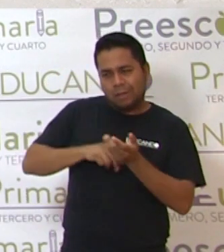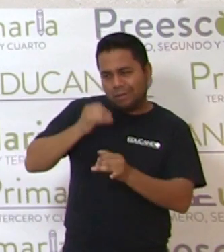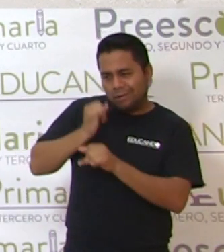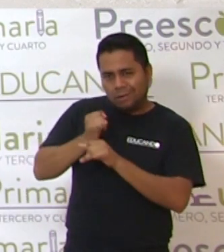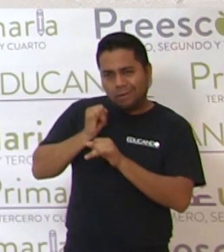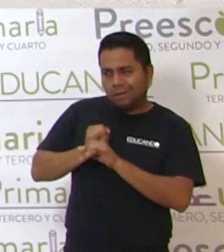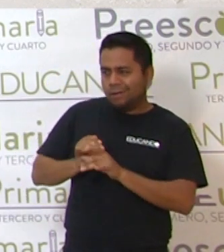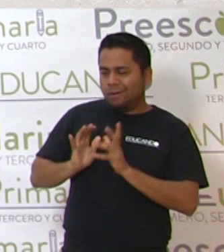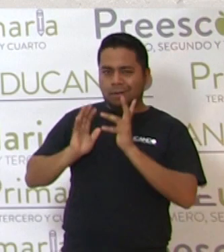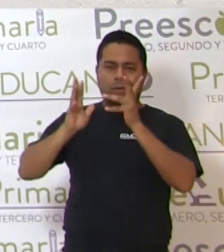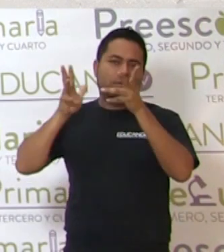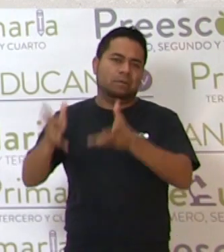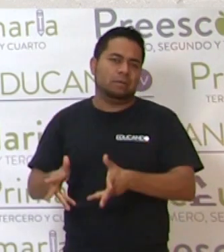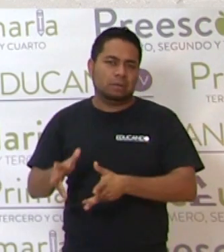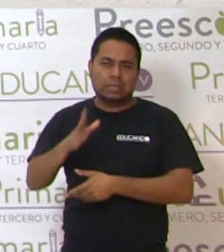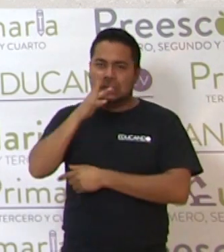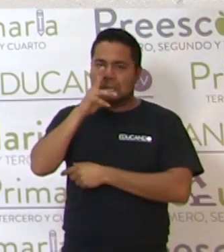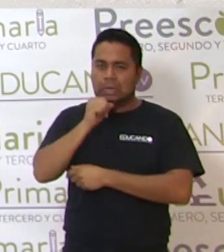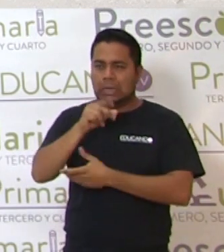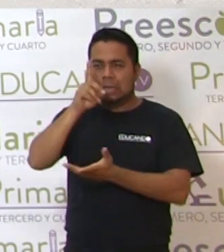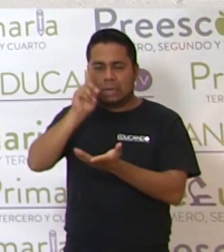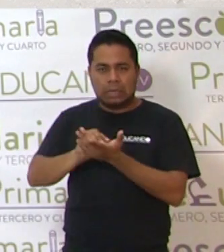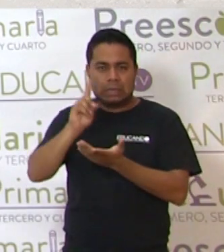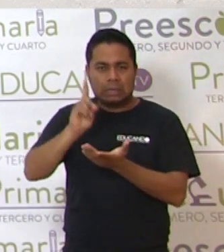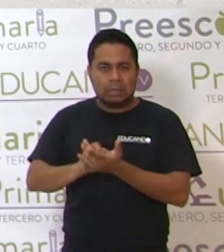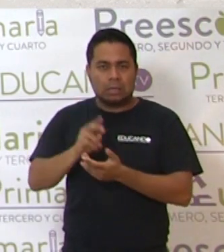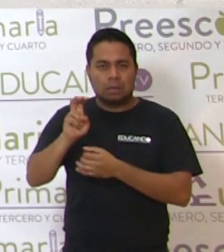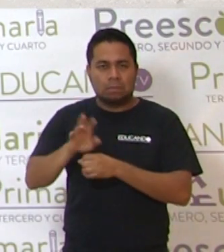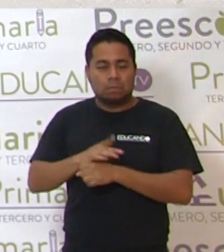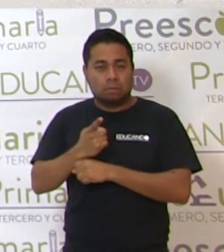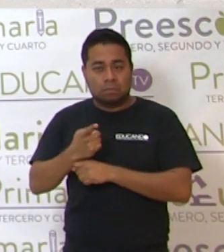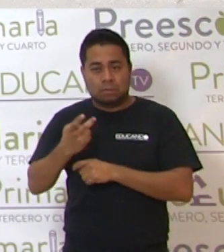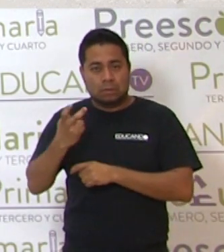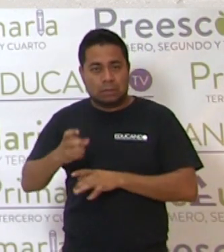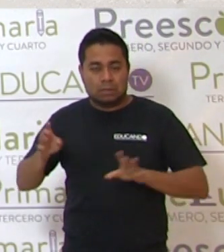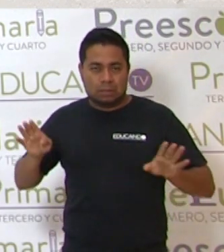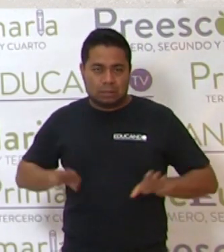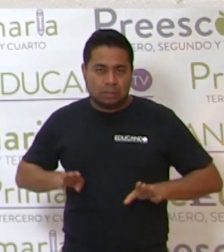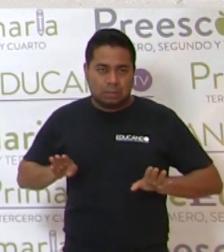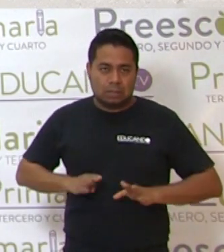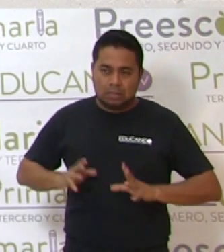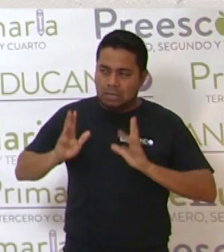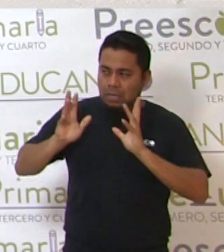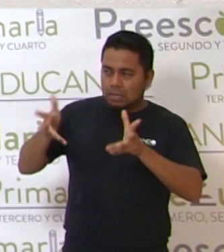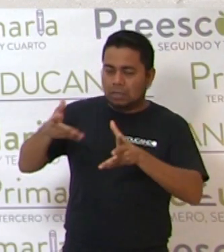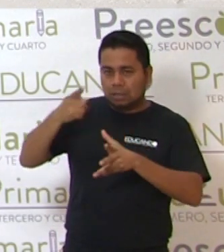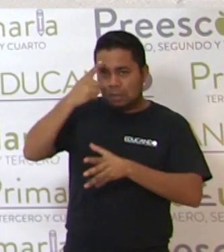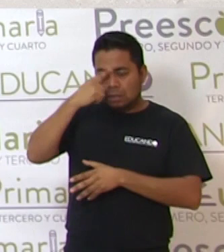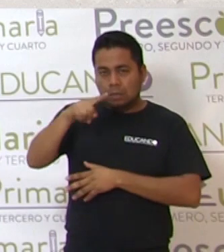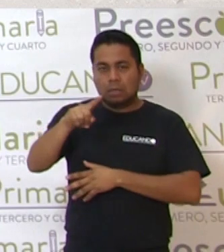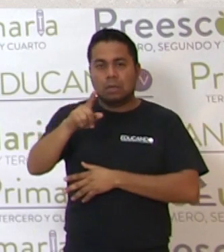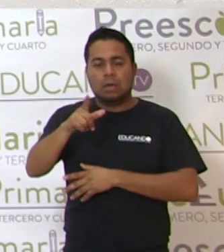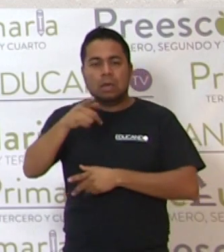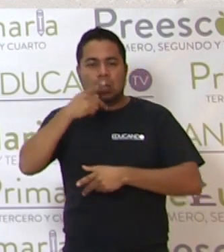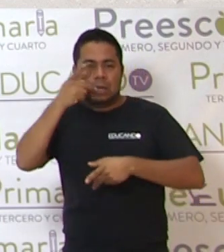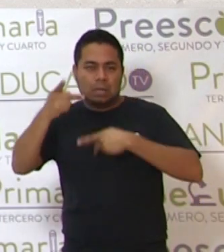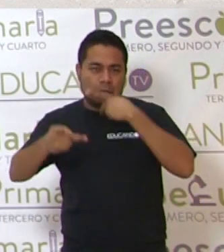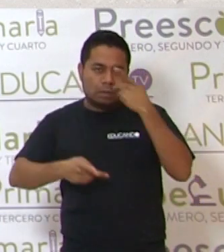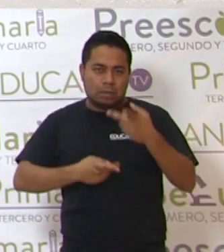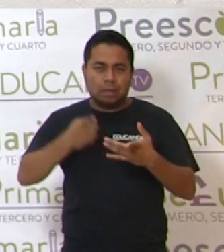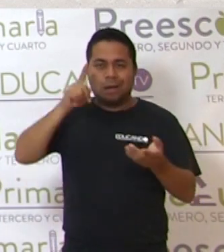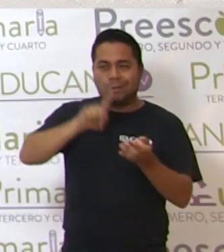de internet y no se pueden imprimir, porque esa es la característica de este tipo de poesía, ¿sí? Verlo en